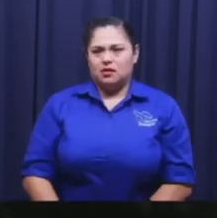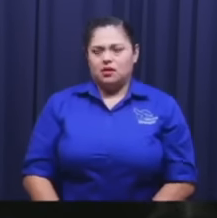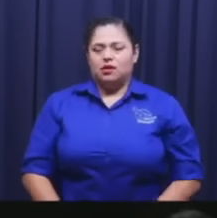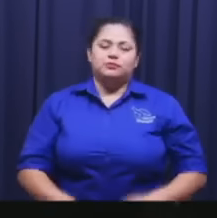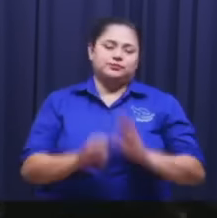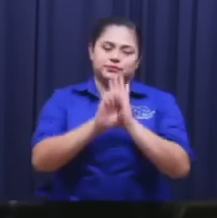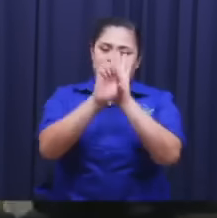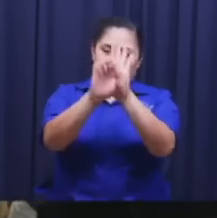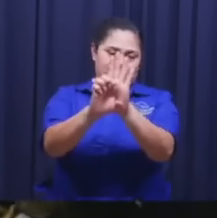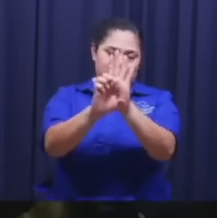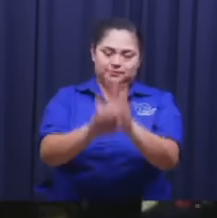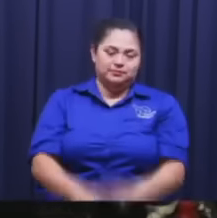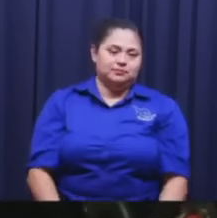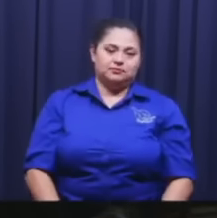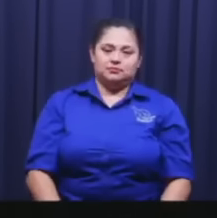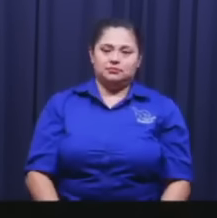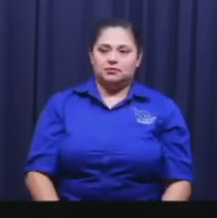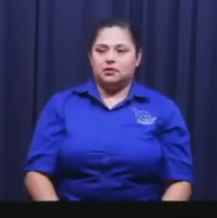Un ejemplo, pues,